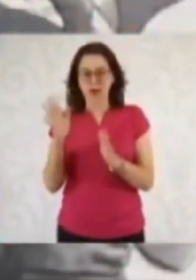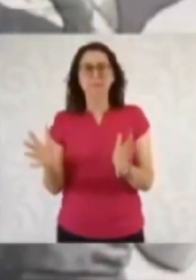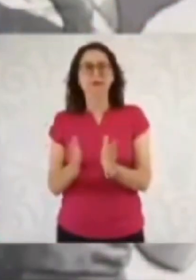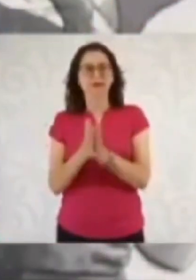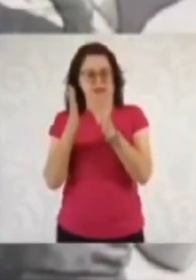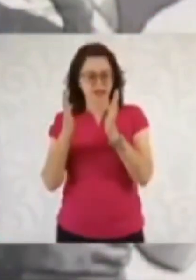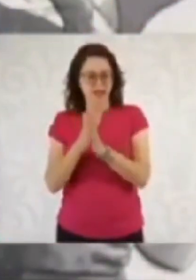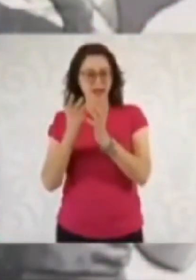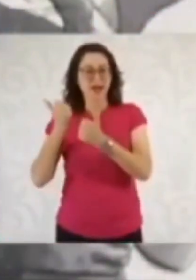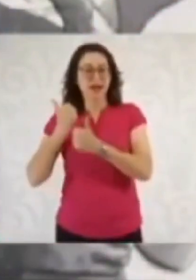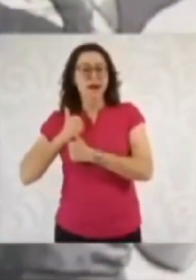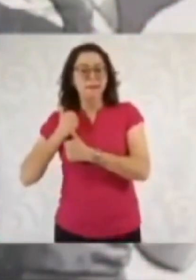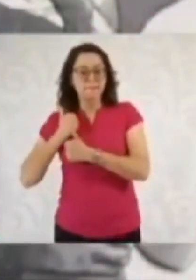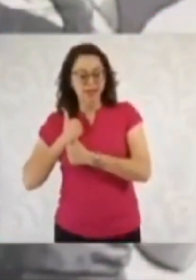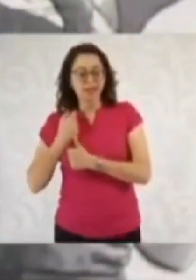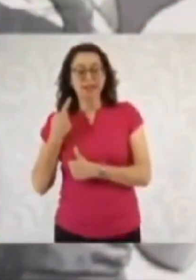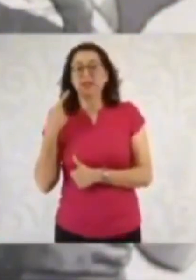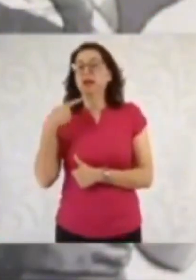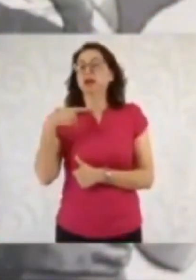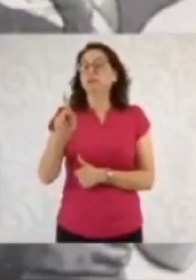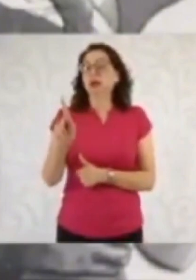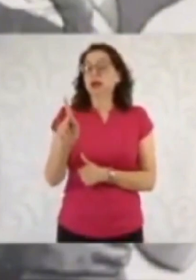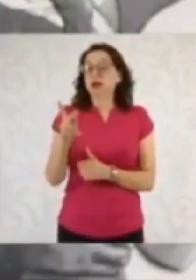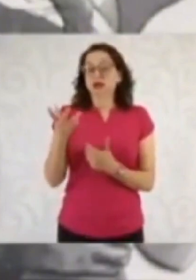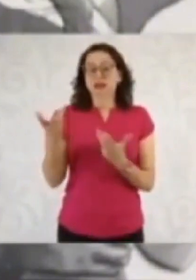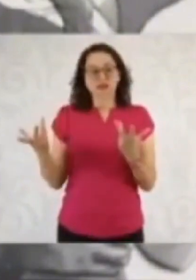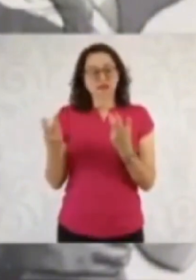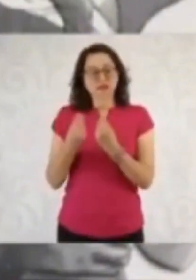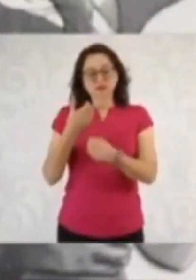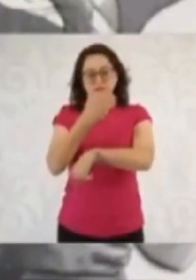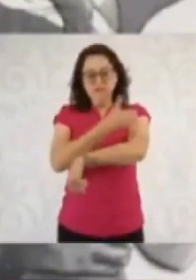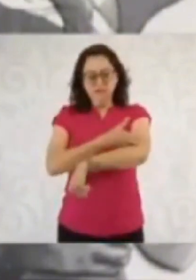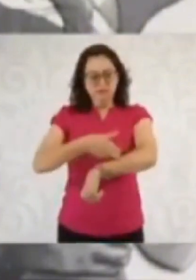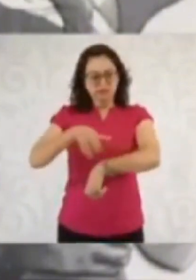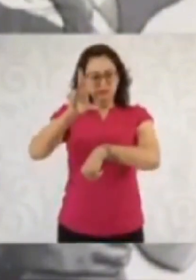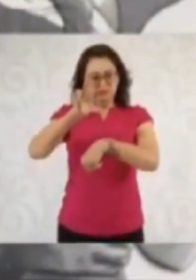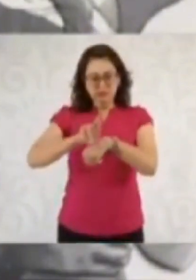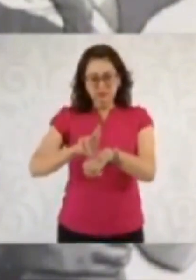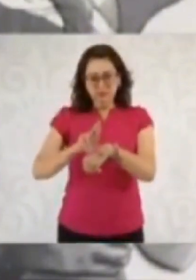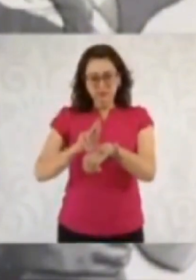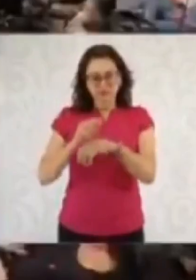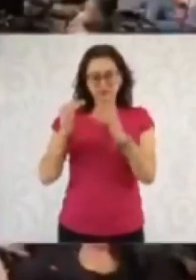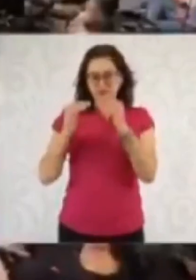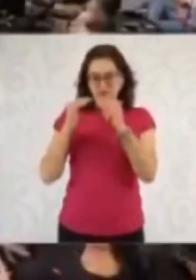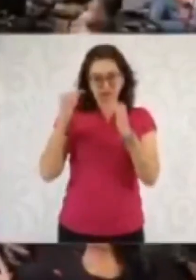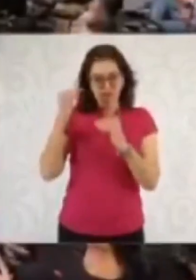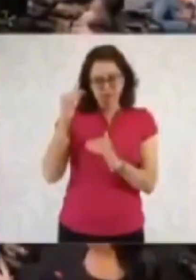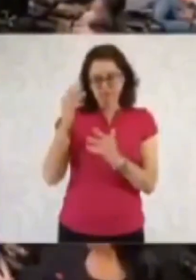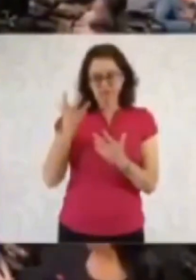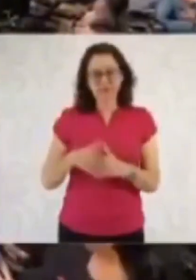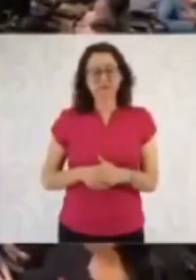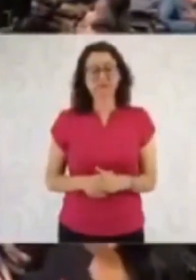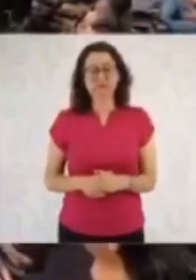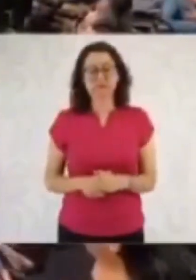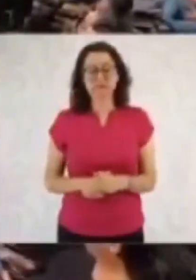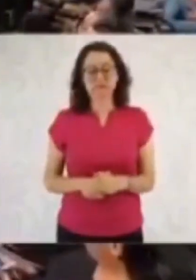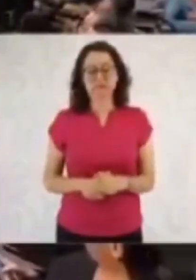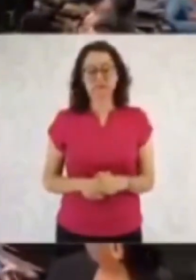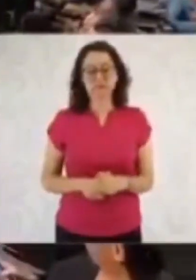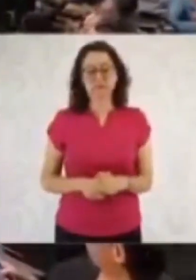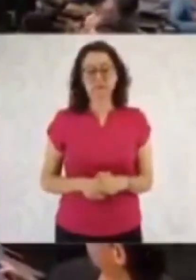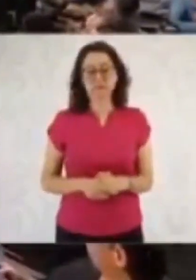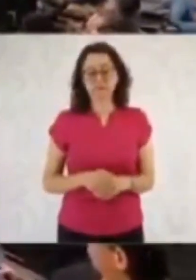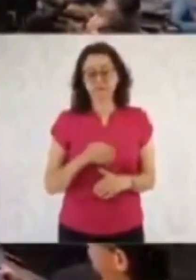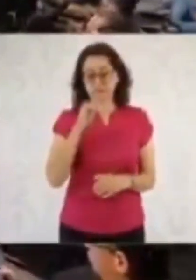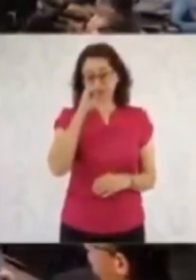siempre en absoluta coordinación con las autoridades civiles. Entonces, todavía no